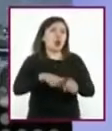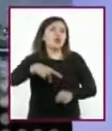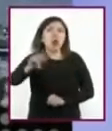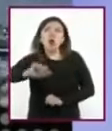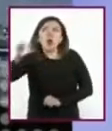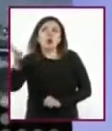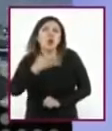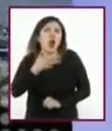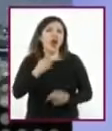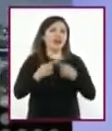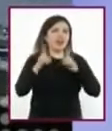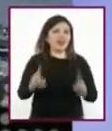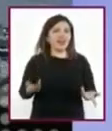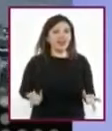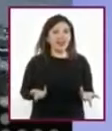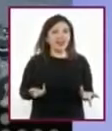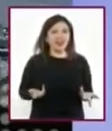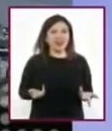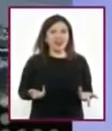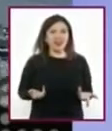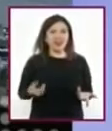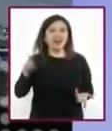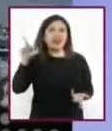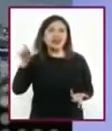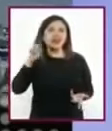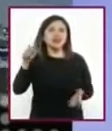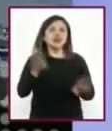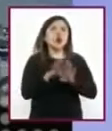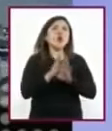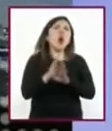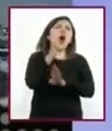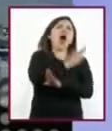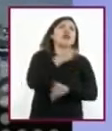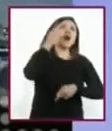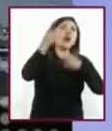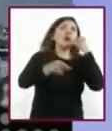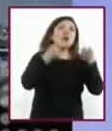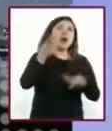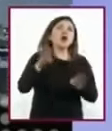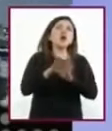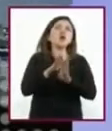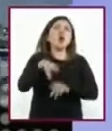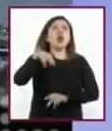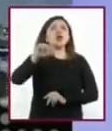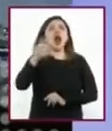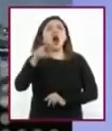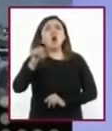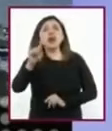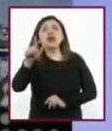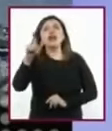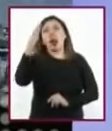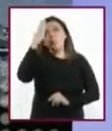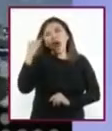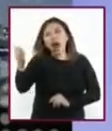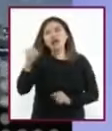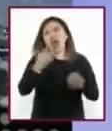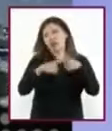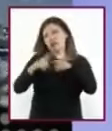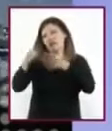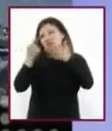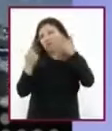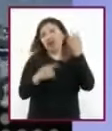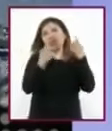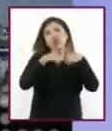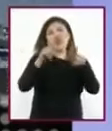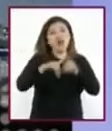otros que está como antes hablaba, ¿no? Que Maya y todo eso. Hay distintos, no nada